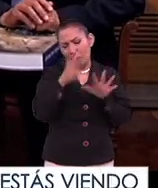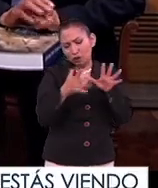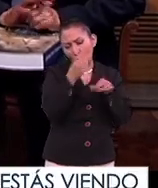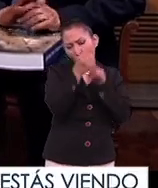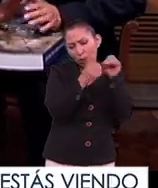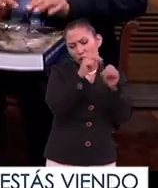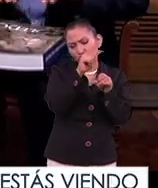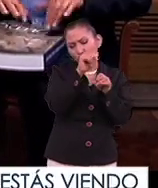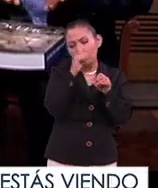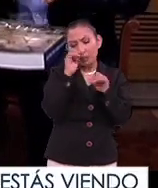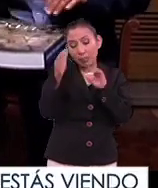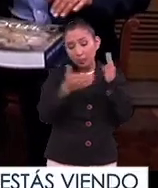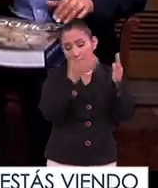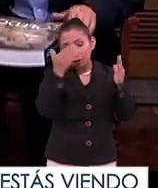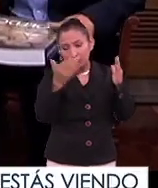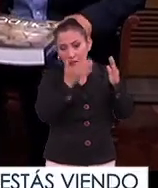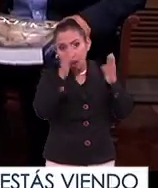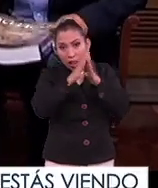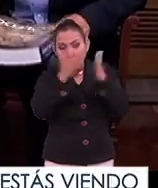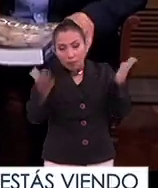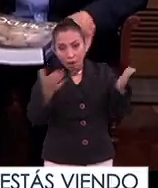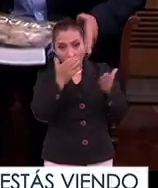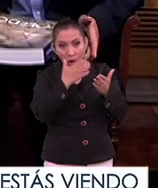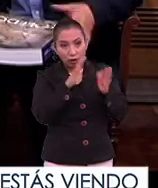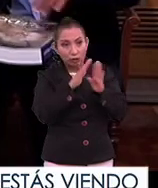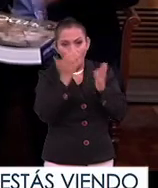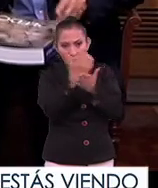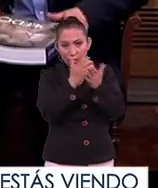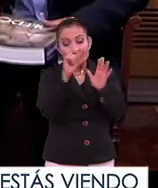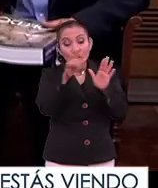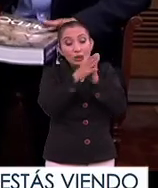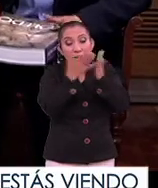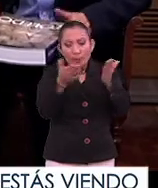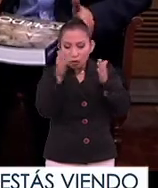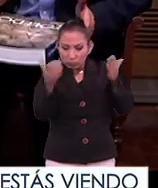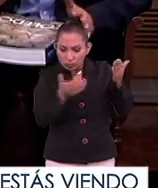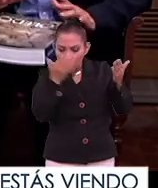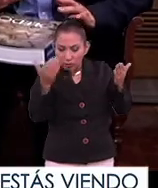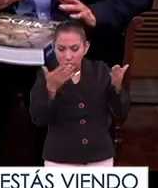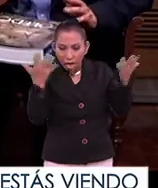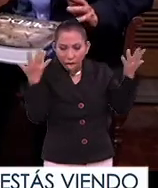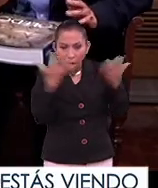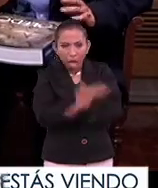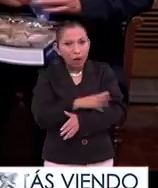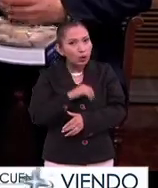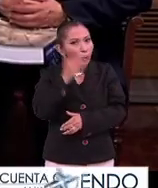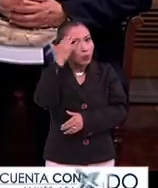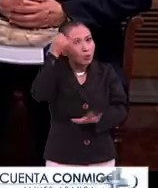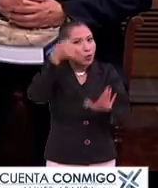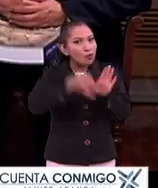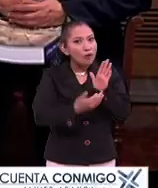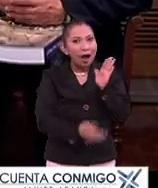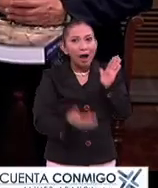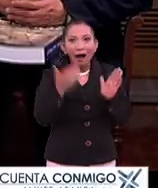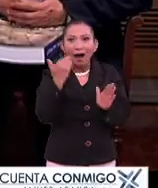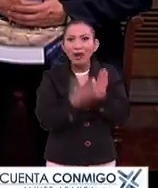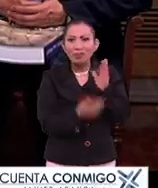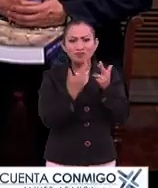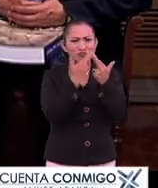la obra de Toledo, pero después de hojear estos catálogos, bueno, no catálogos, estos libros, me doy cuenta que no lo conozco.